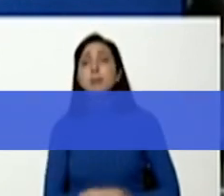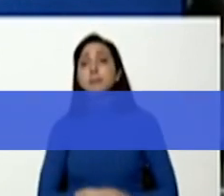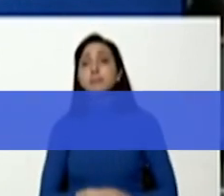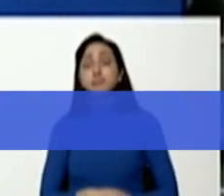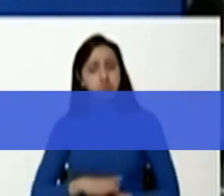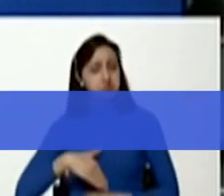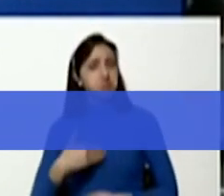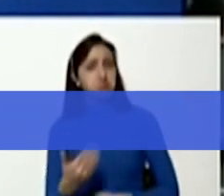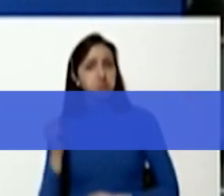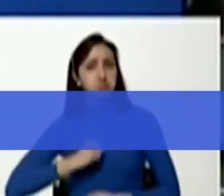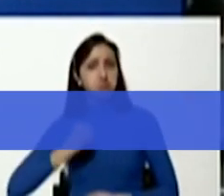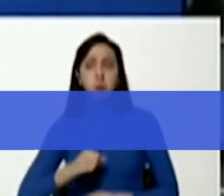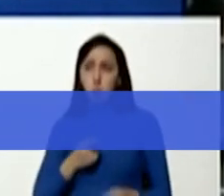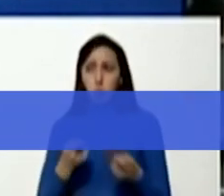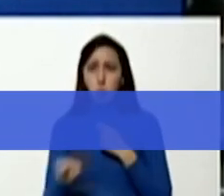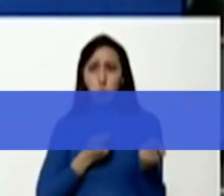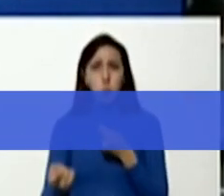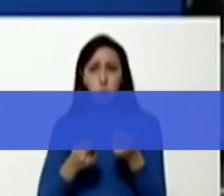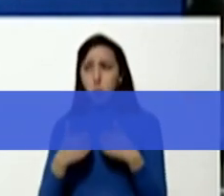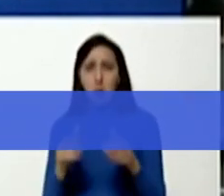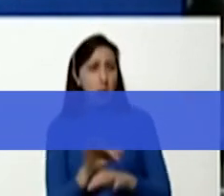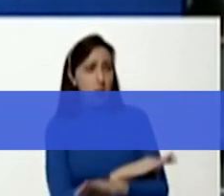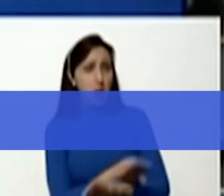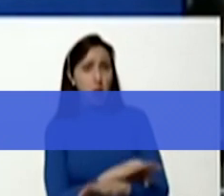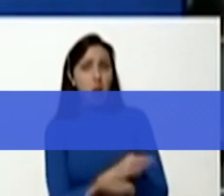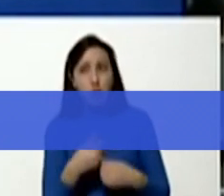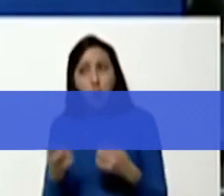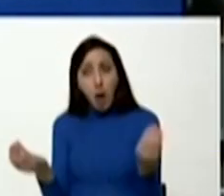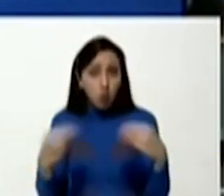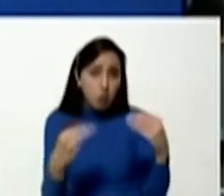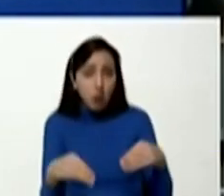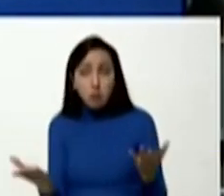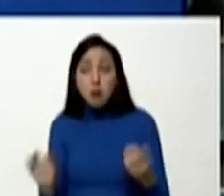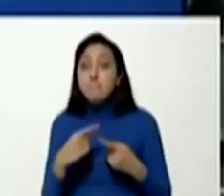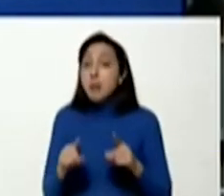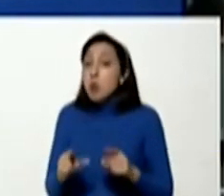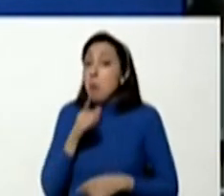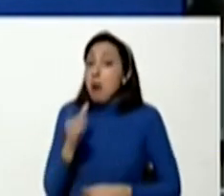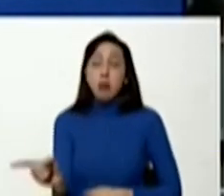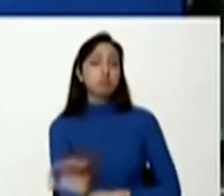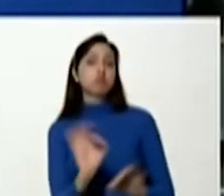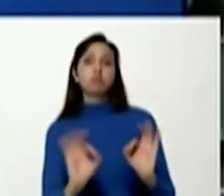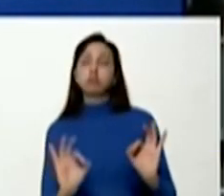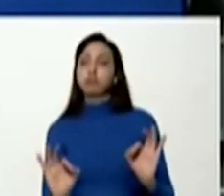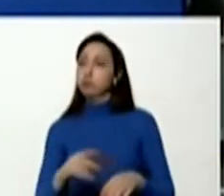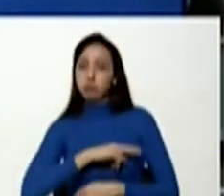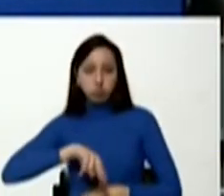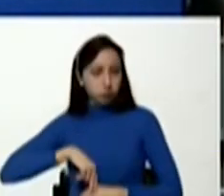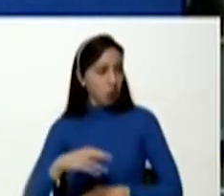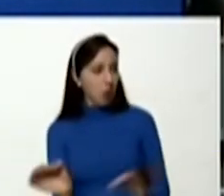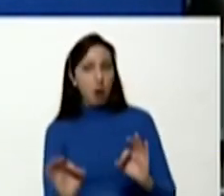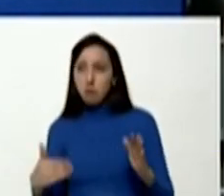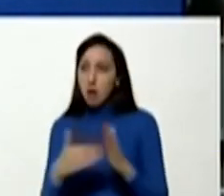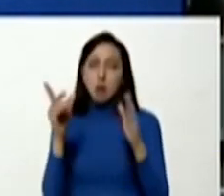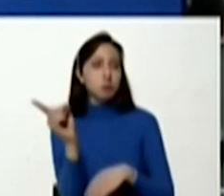se puede con controles abrir la frontera por la buena por las malas nada con nosotros por las